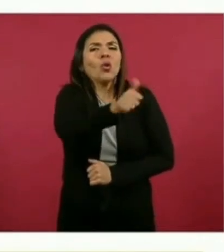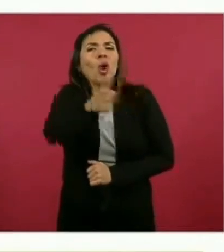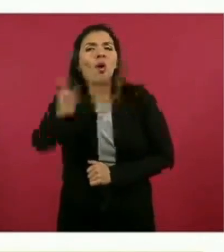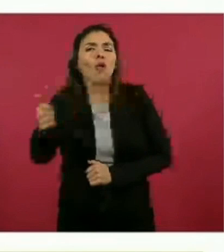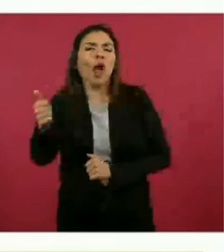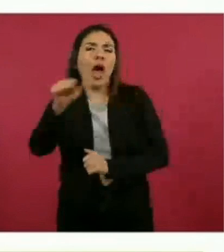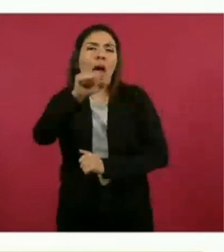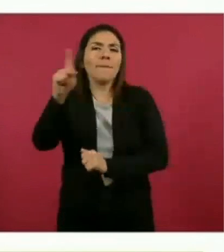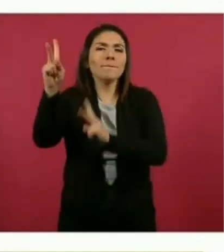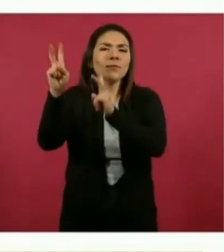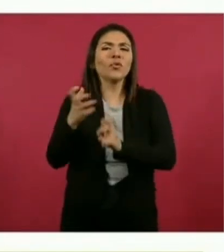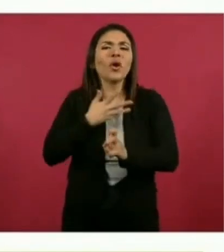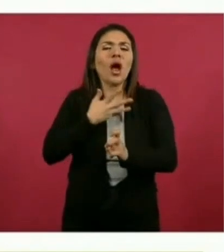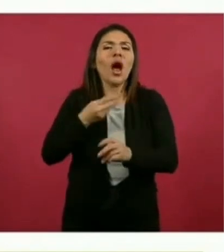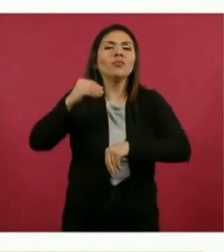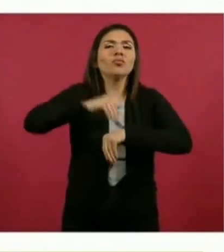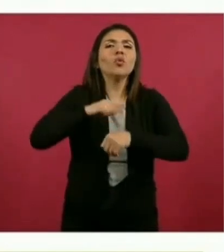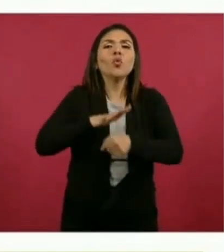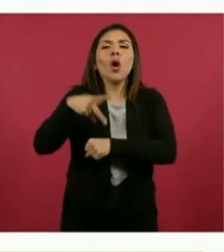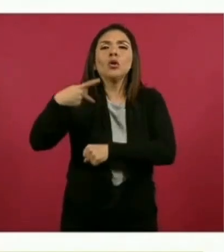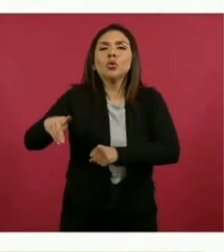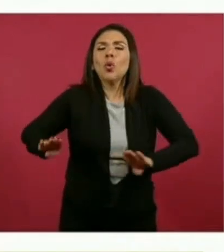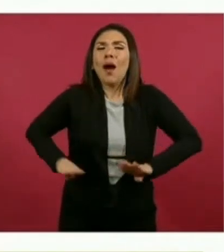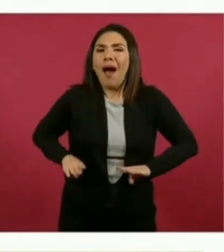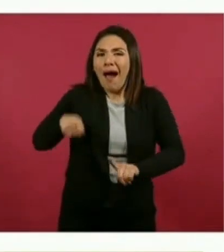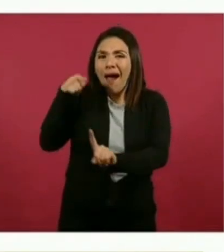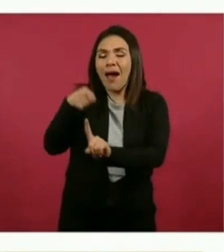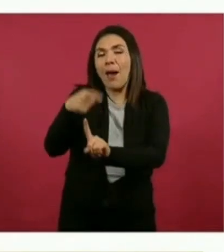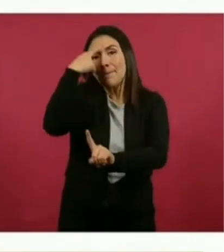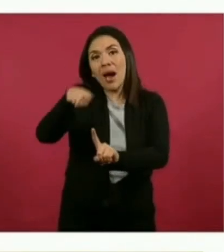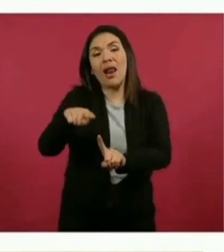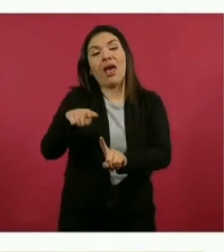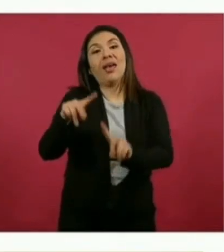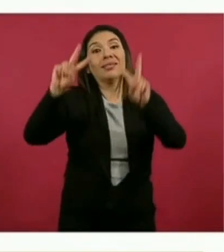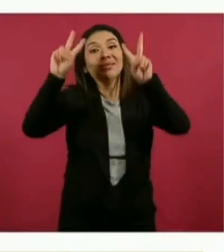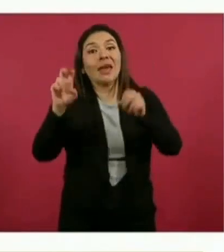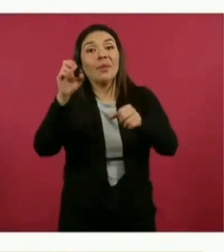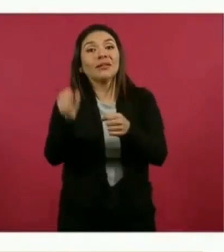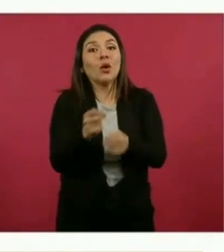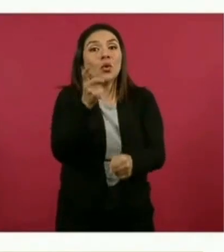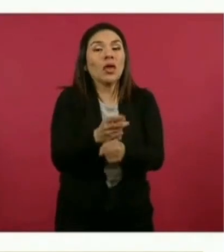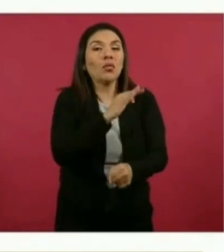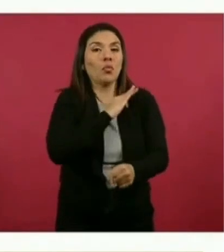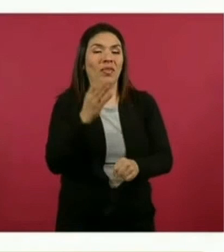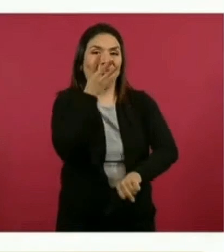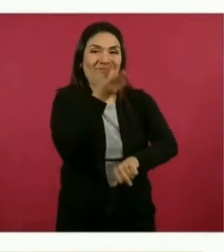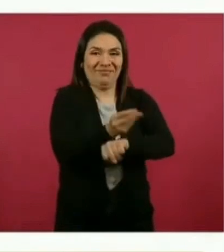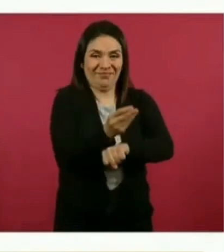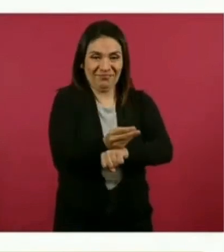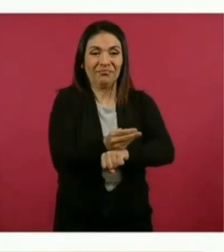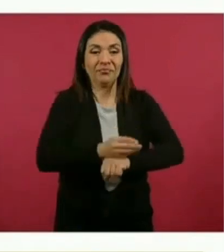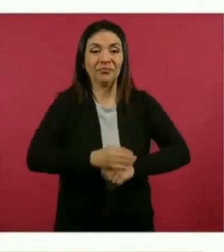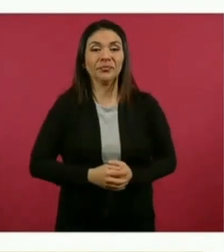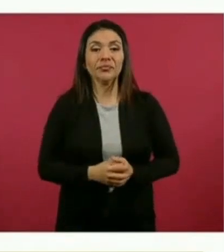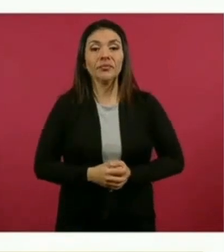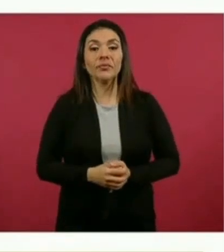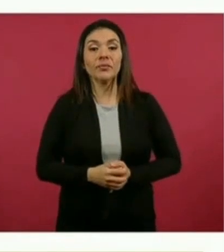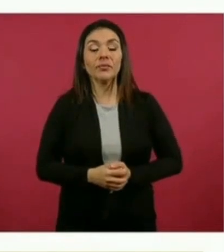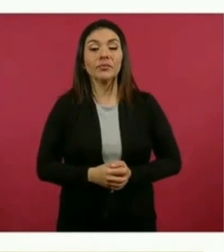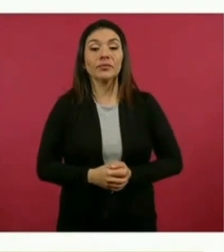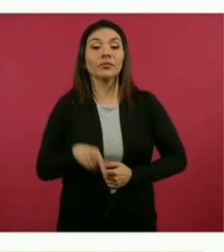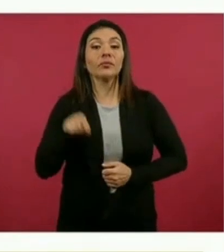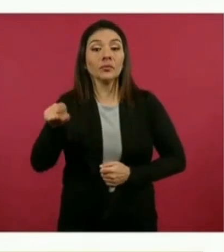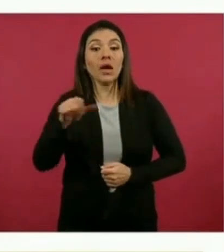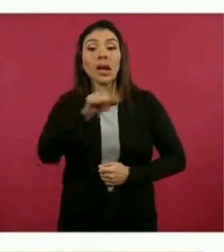partes específicas para también resolver el tema de seguridad en términos generales. La